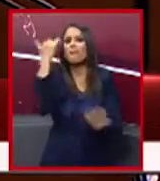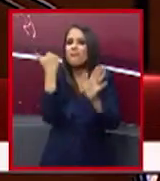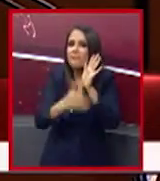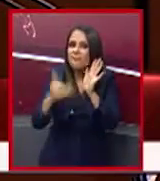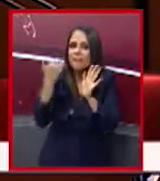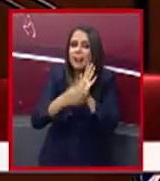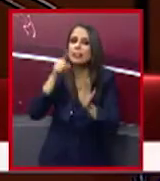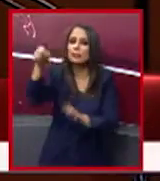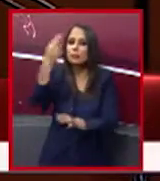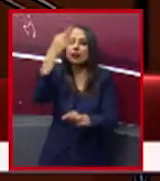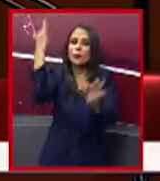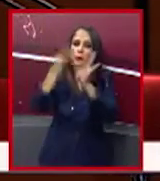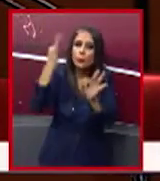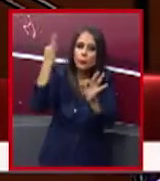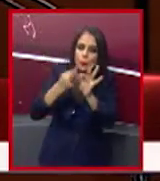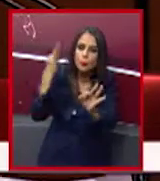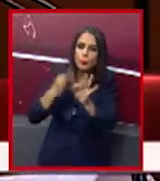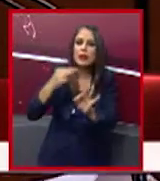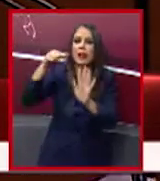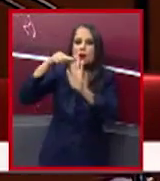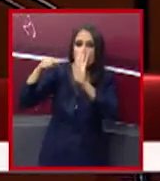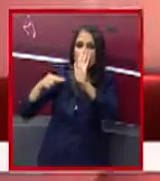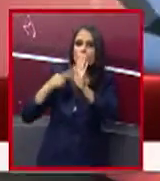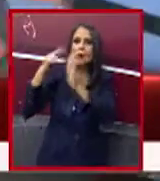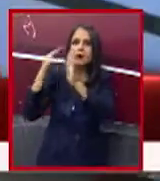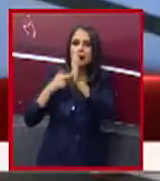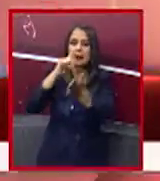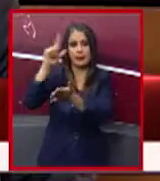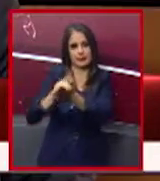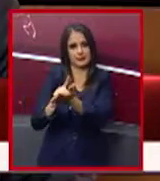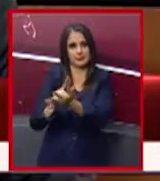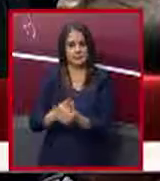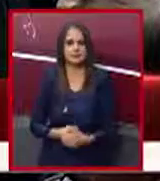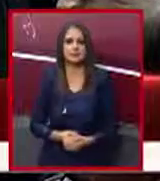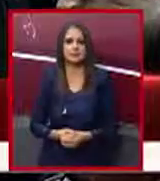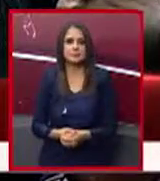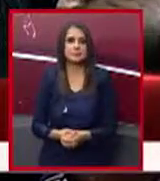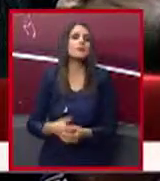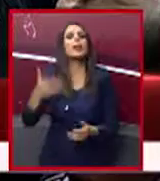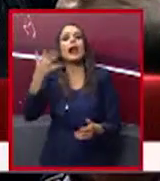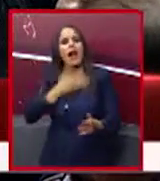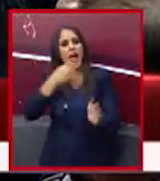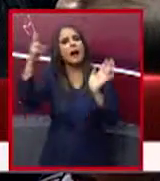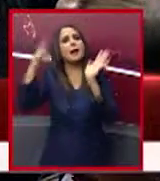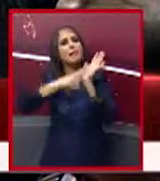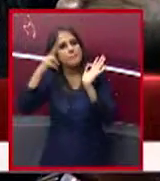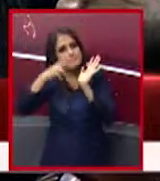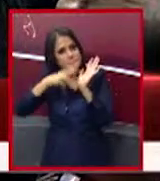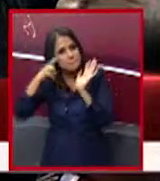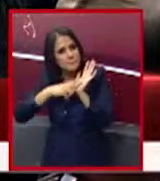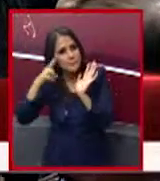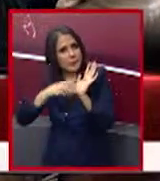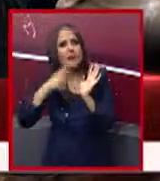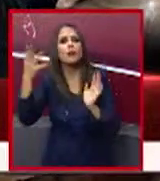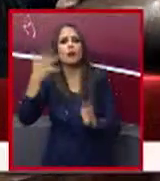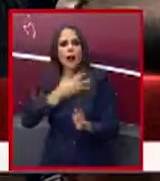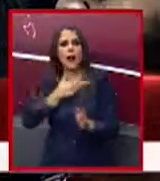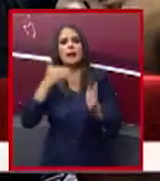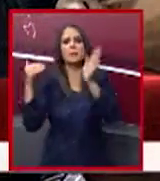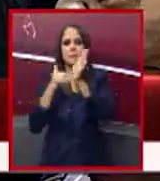existe un cumplimiento puntual del marco normativo que lo rige. Tenemos un valor de producción de 32,000 millones de